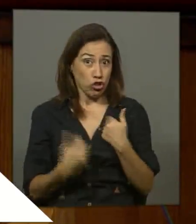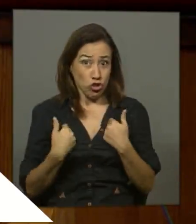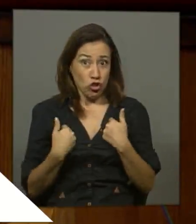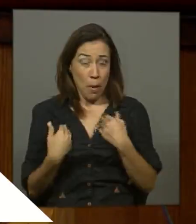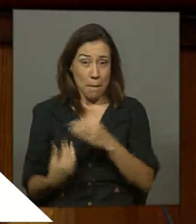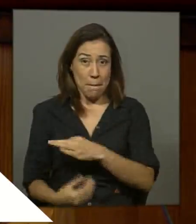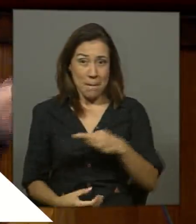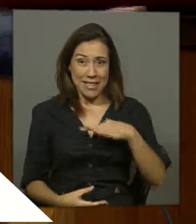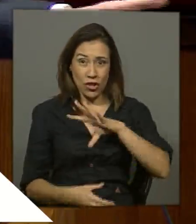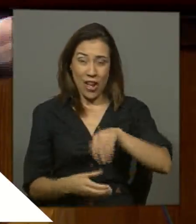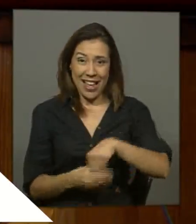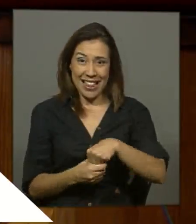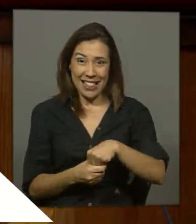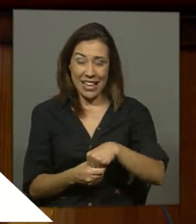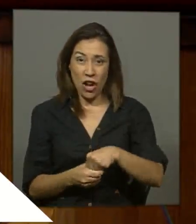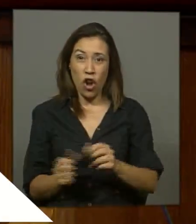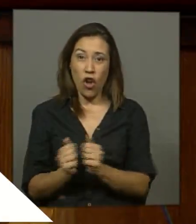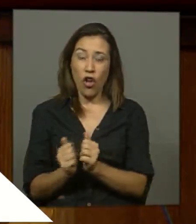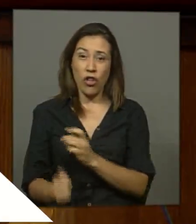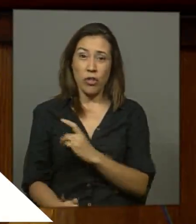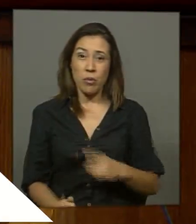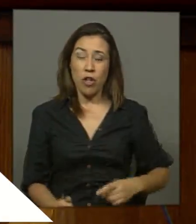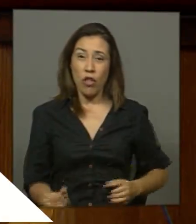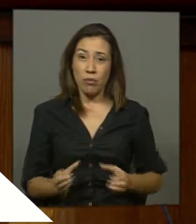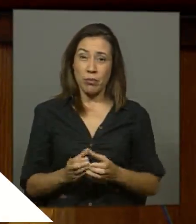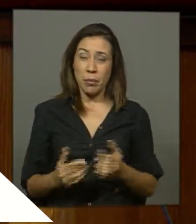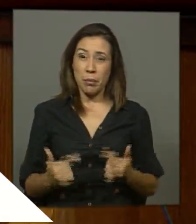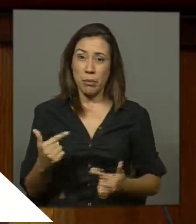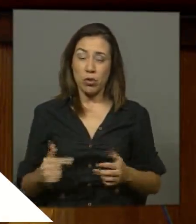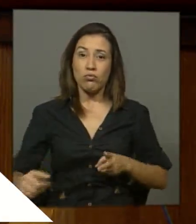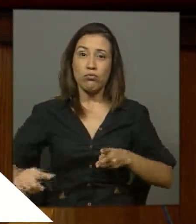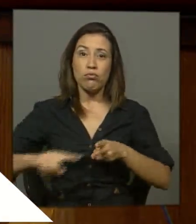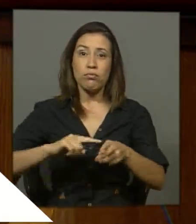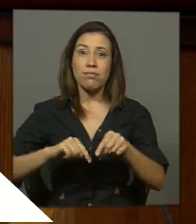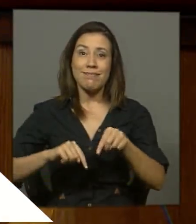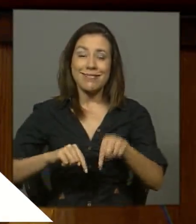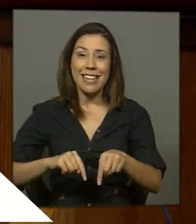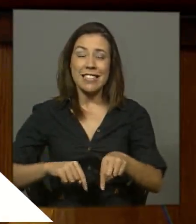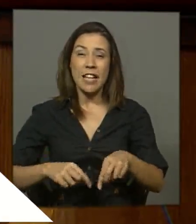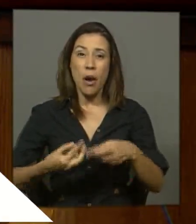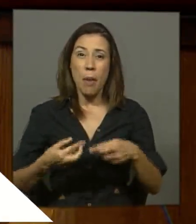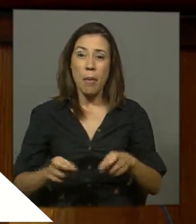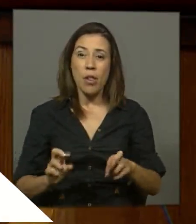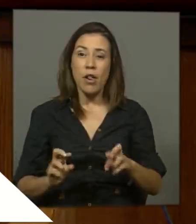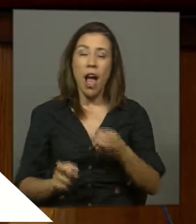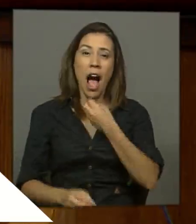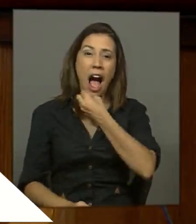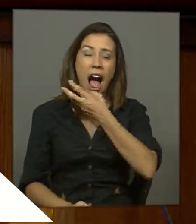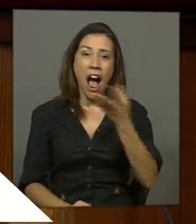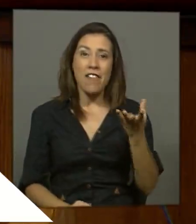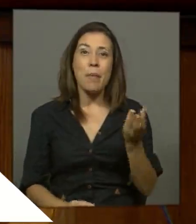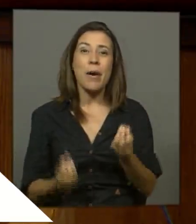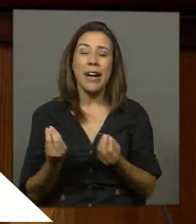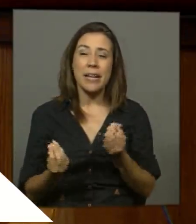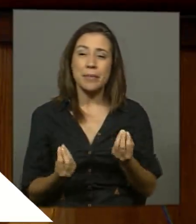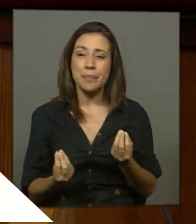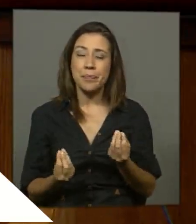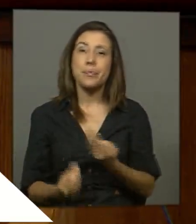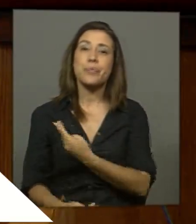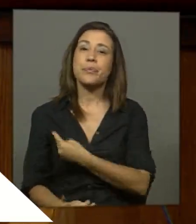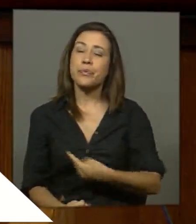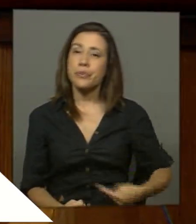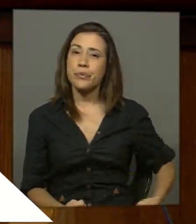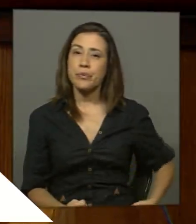como ministro del interior con mis colegas del comité político inauguramos esta instancia señalando lo siguiente el